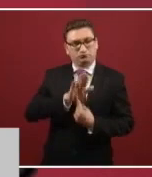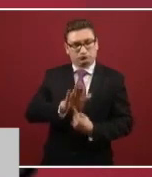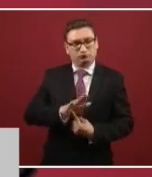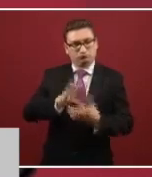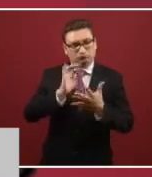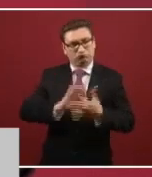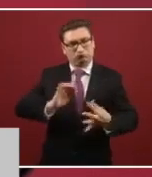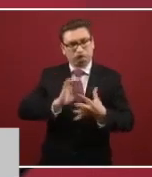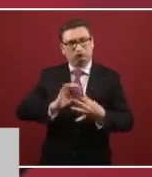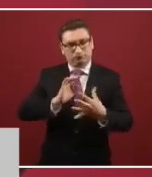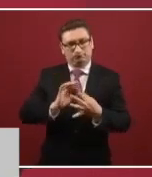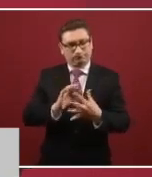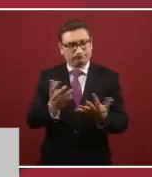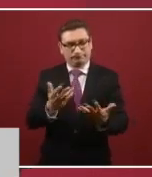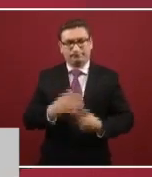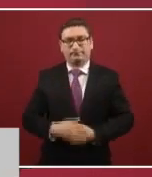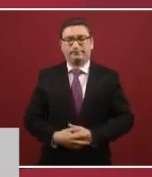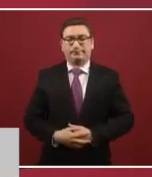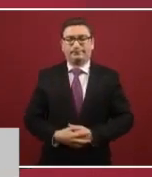presente ciclo escolar.